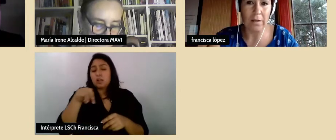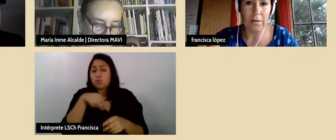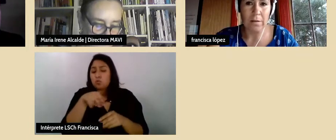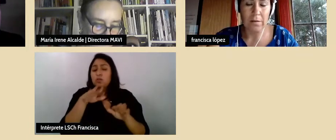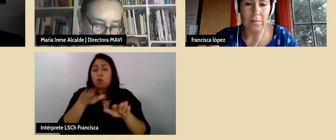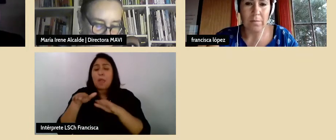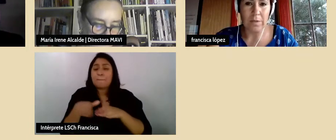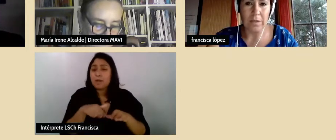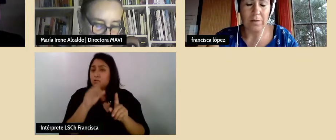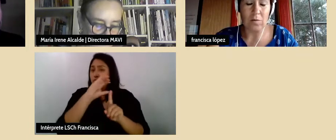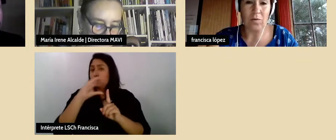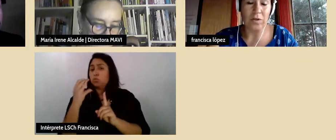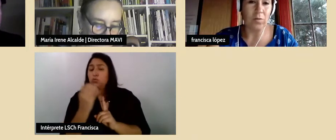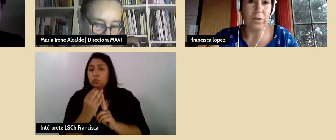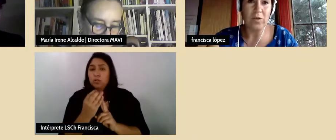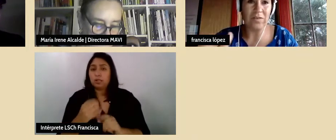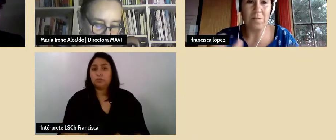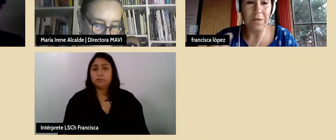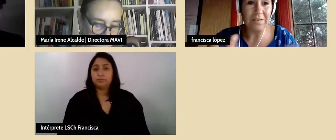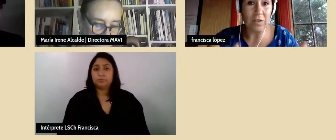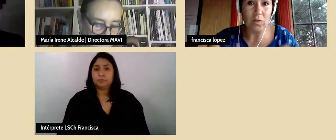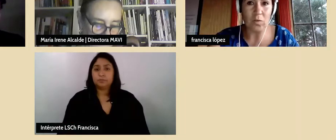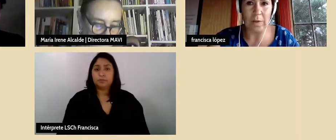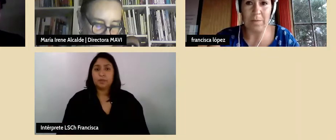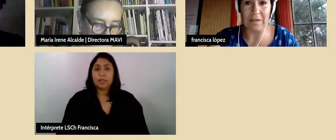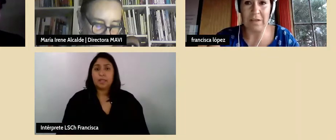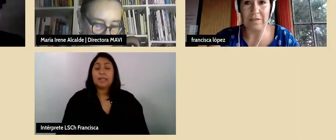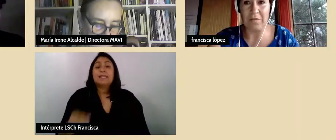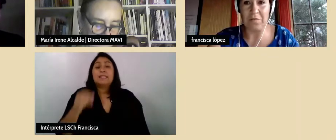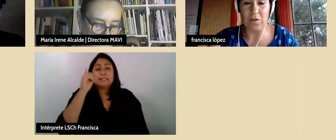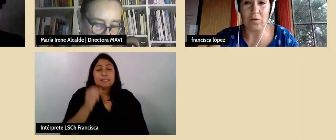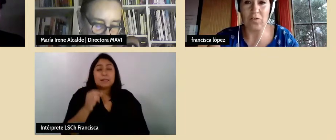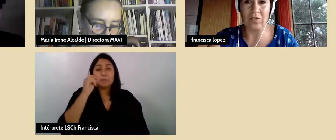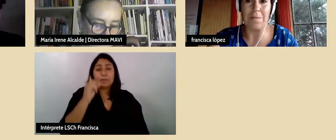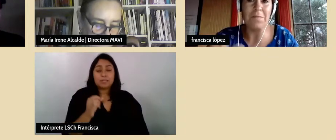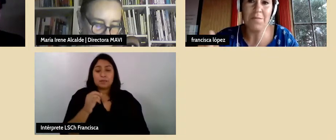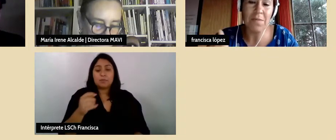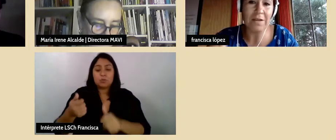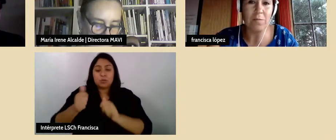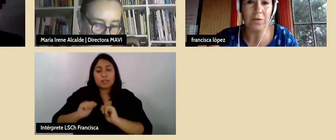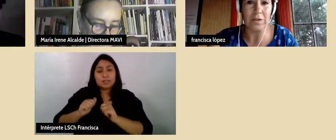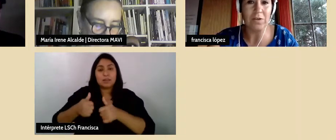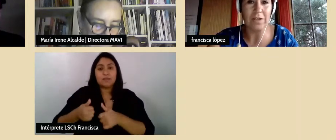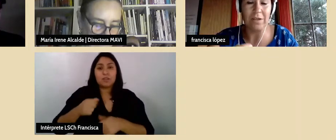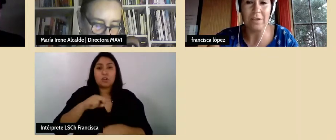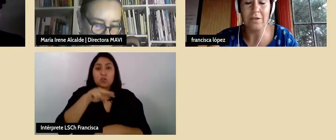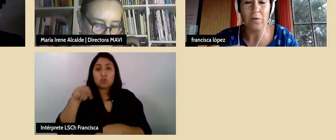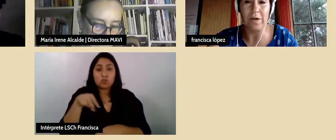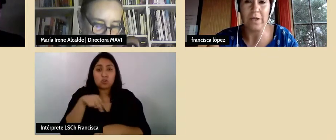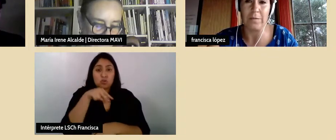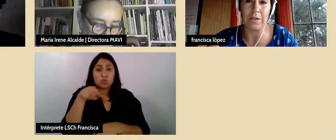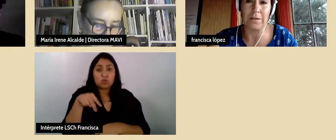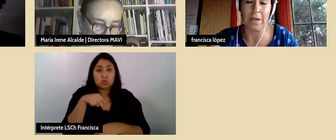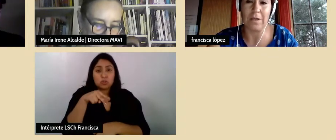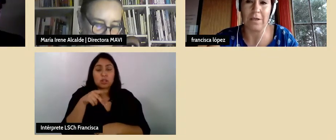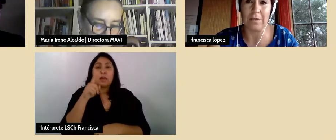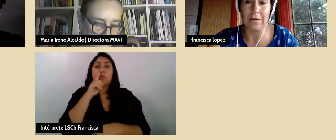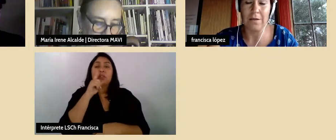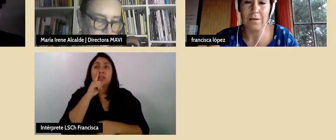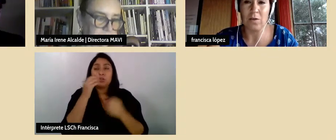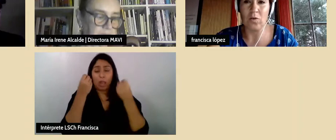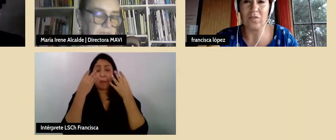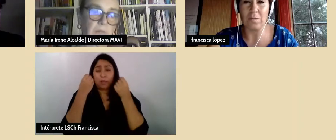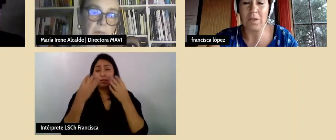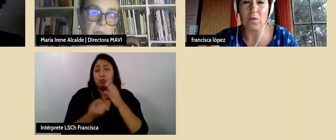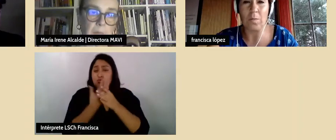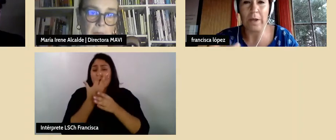cultural. Y como te digo, siempre siendo una especie de desafío. Nosotras mismas hemos tenido que adquirir nuevas herramientas